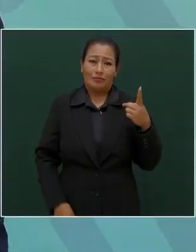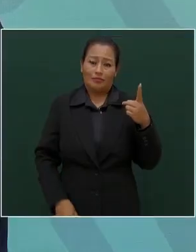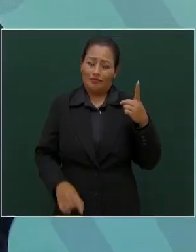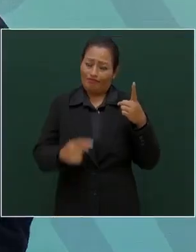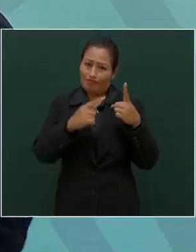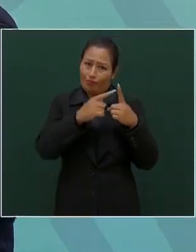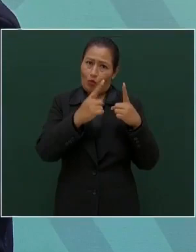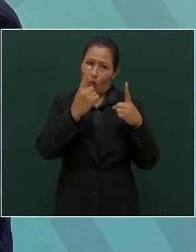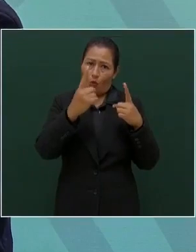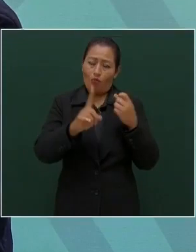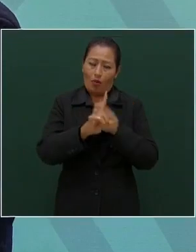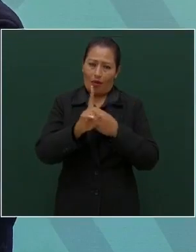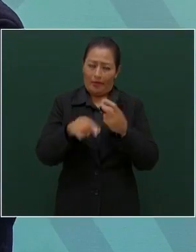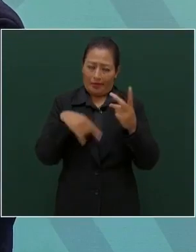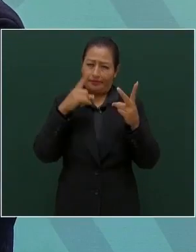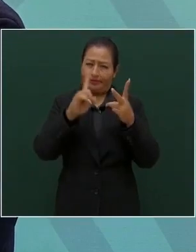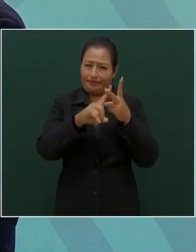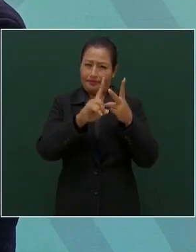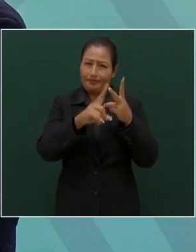Una. Dos.